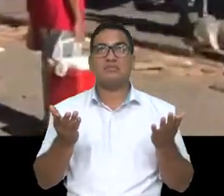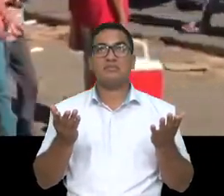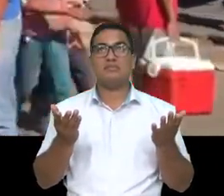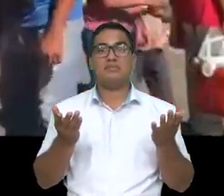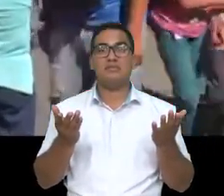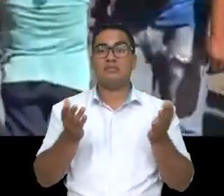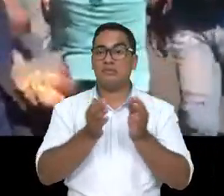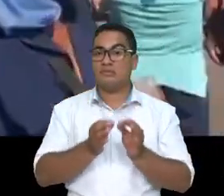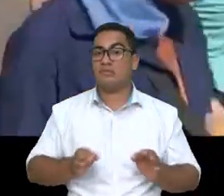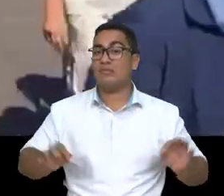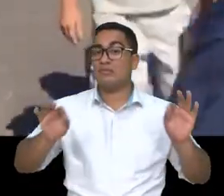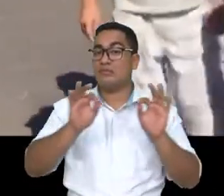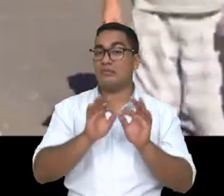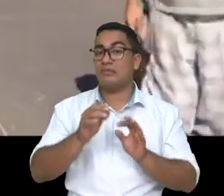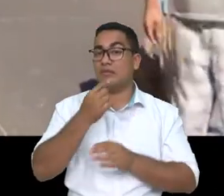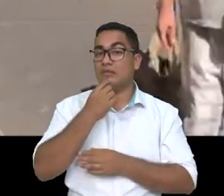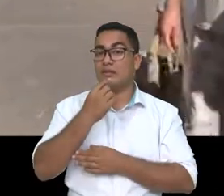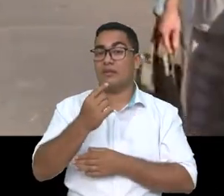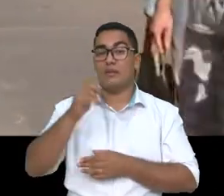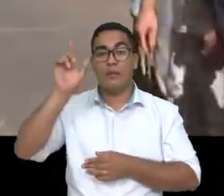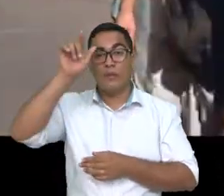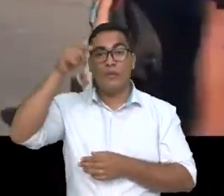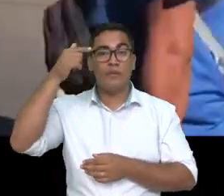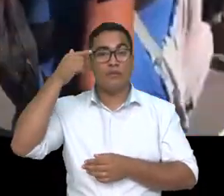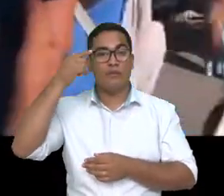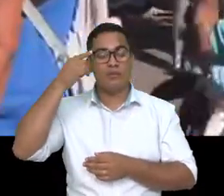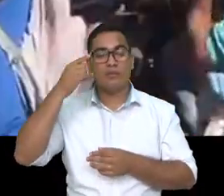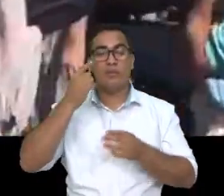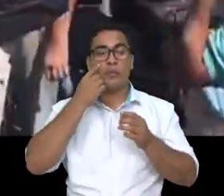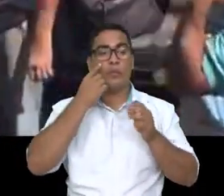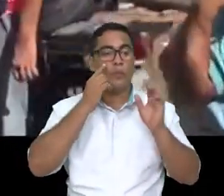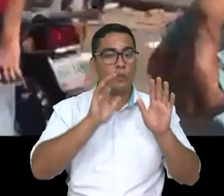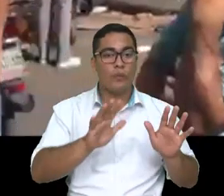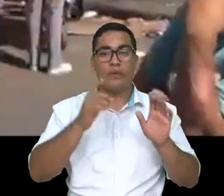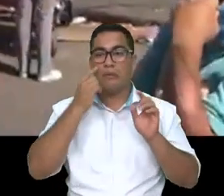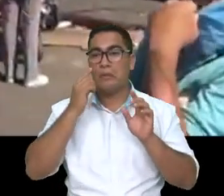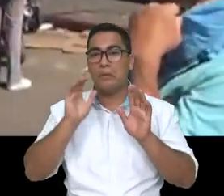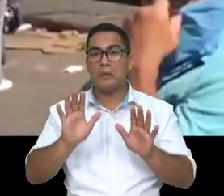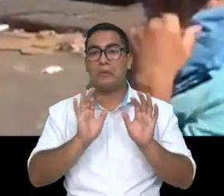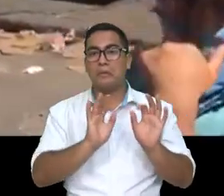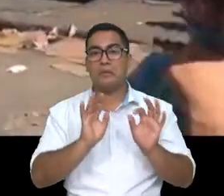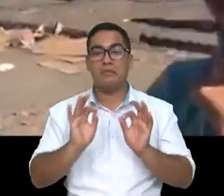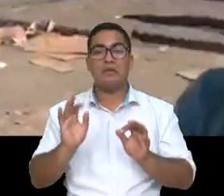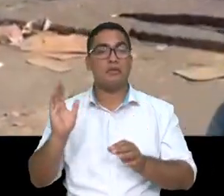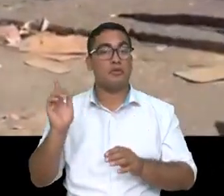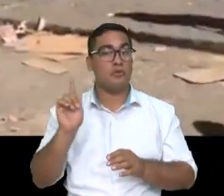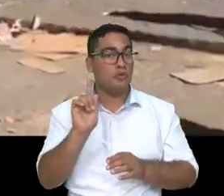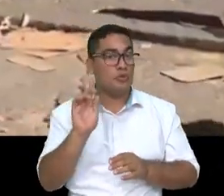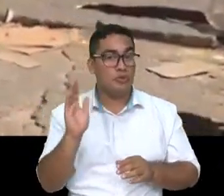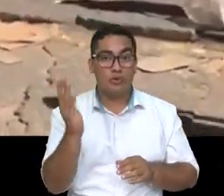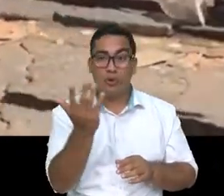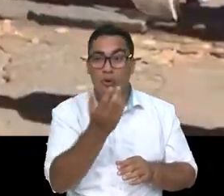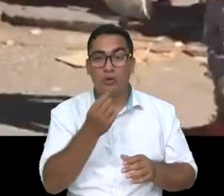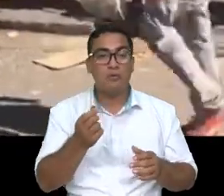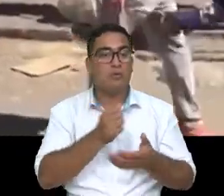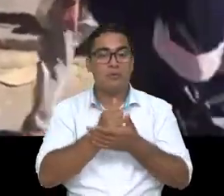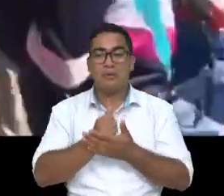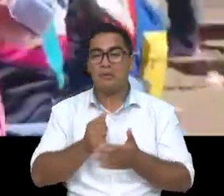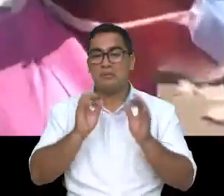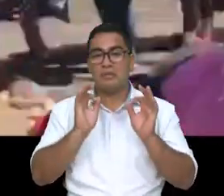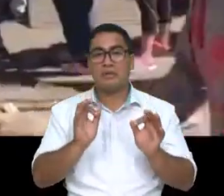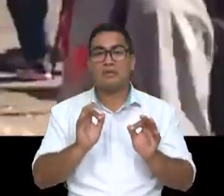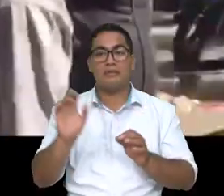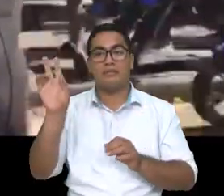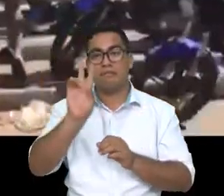de destacar que el gobierno revolucionario está tomando todas las medidas y las previsiones. Colaboremos todos para salir de esta, porque